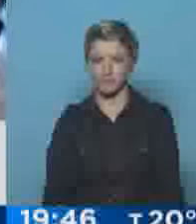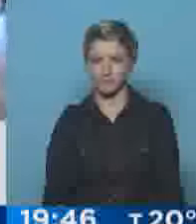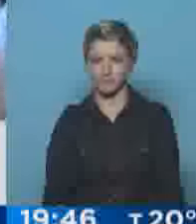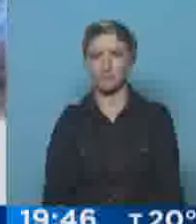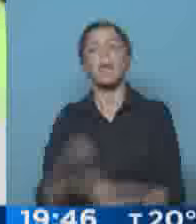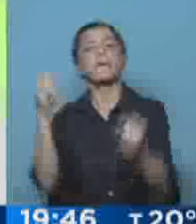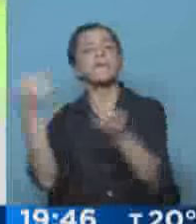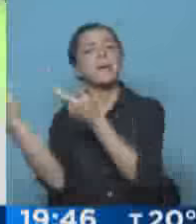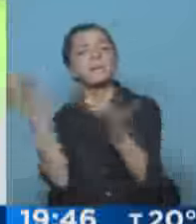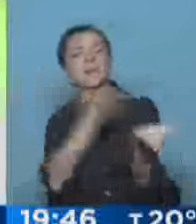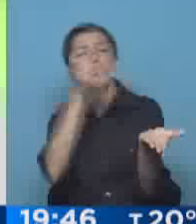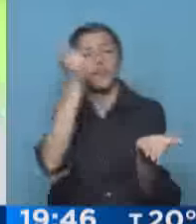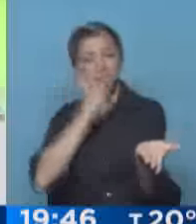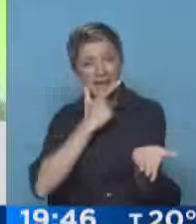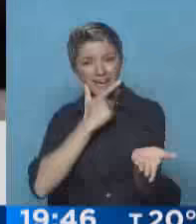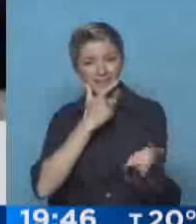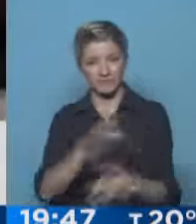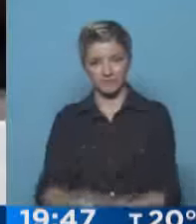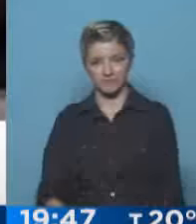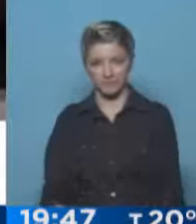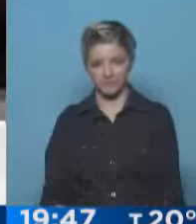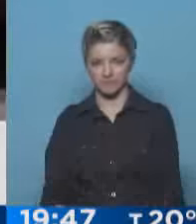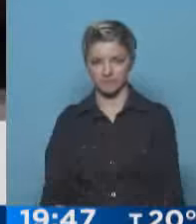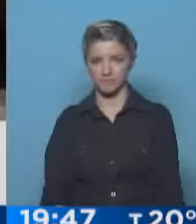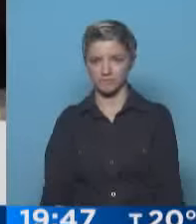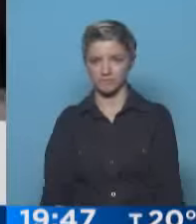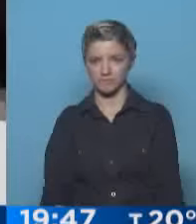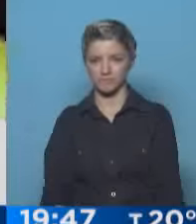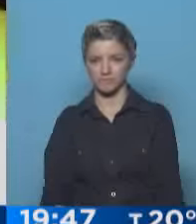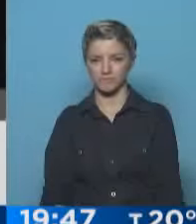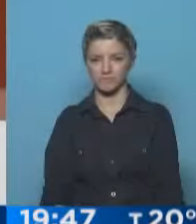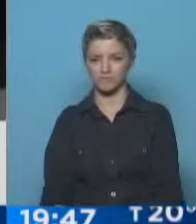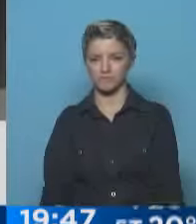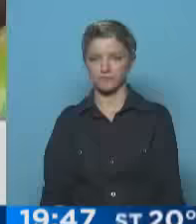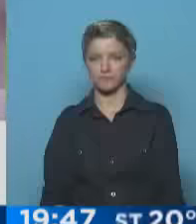Mauricio Macri, Santiago. Cambiamos. Bienvenido al cambio.